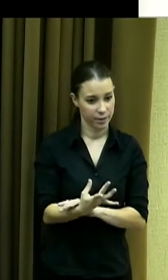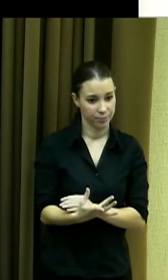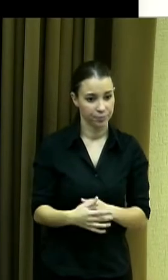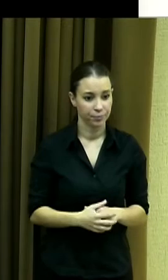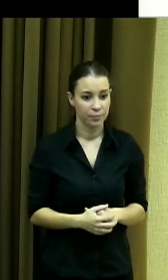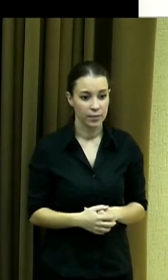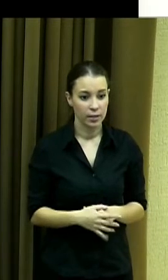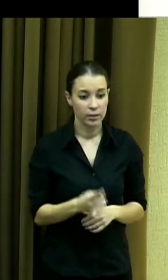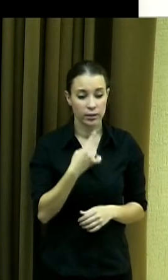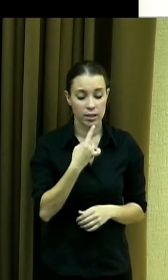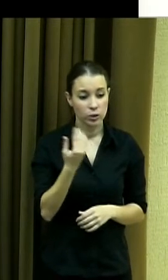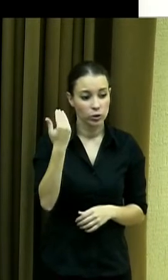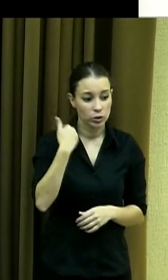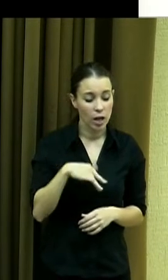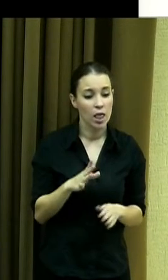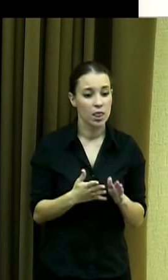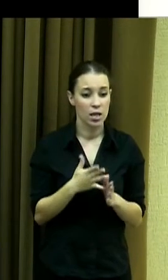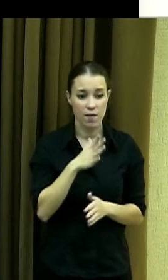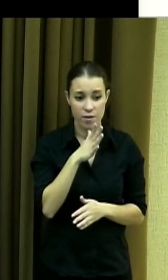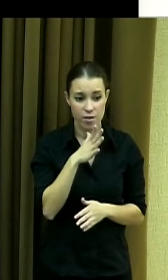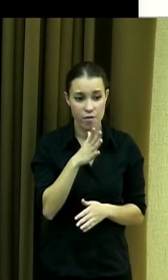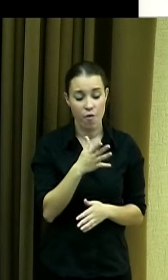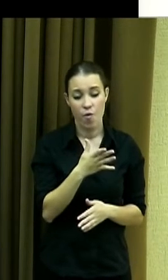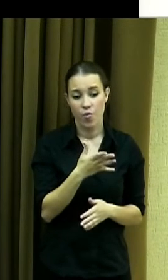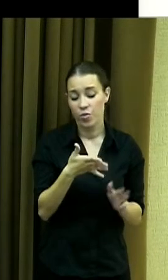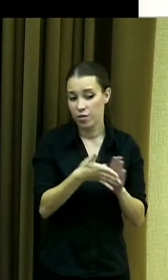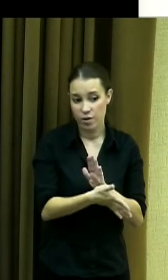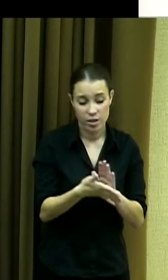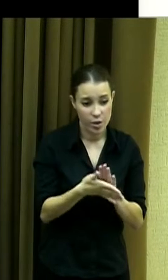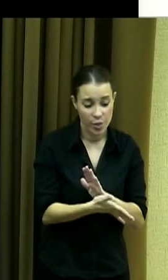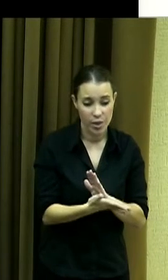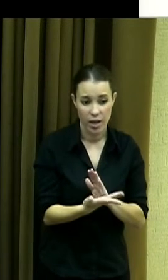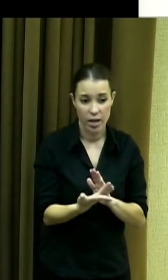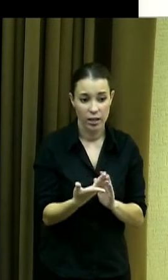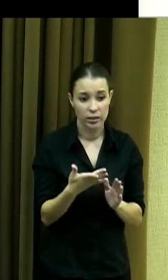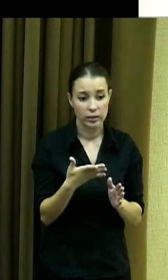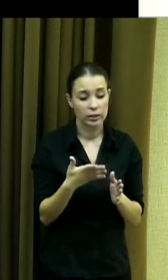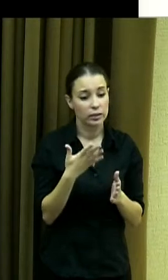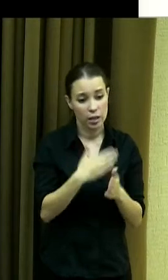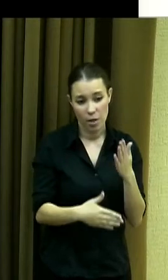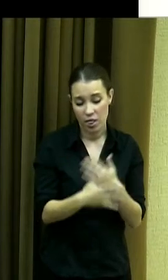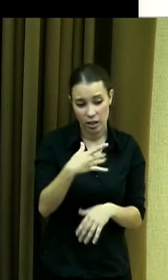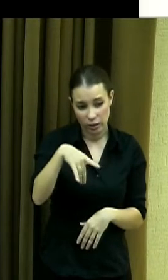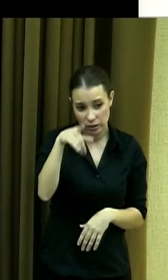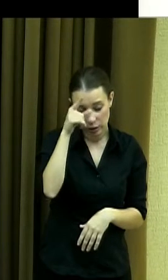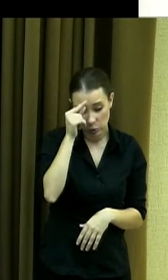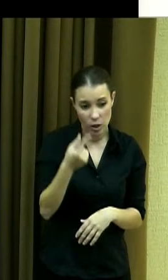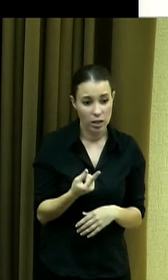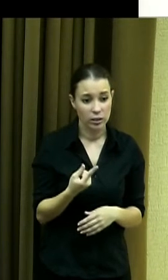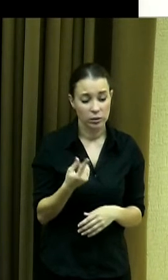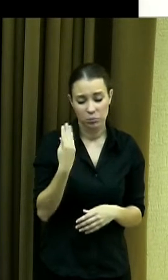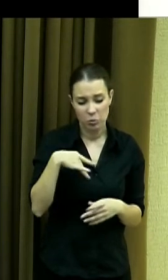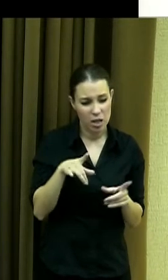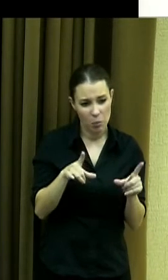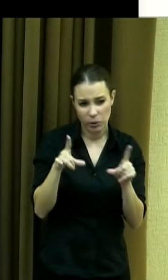Se ha hablado ya de la definición de discapacidad intelectual, pero bueno, poner esta diapositiva solamente para ver cómo